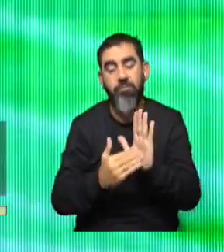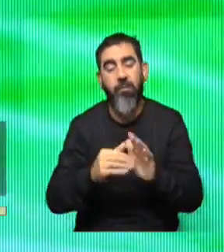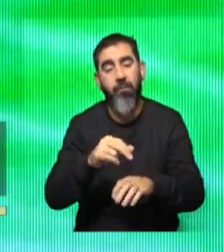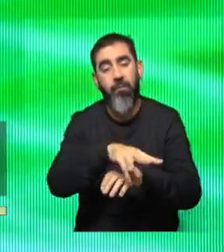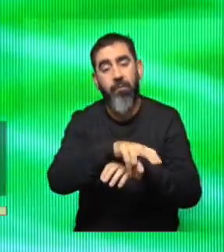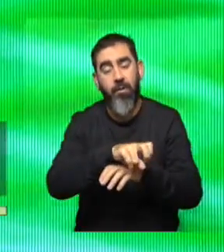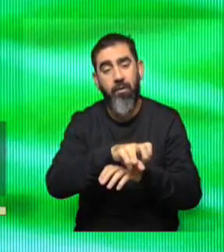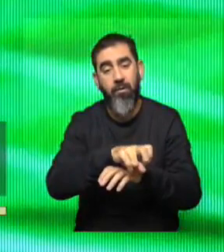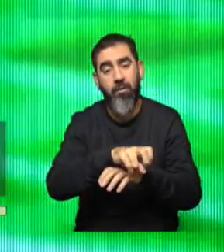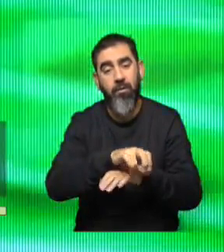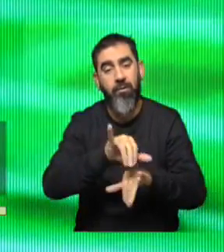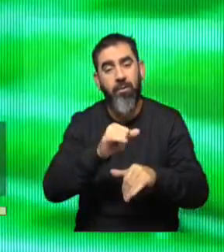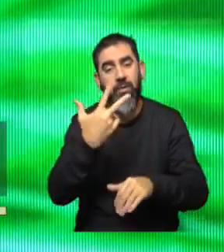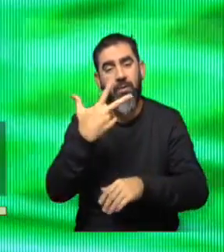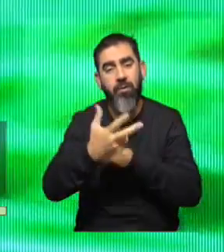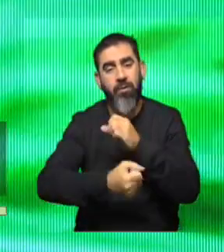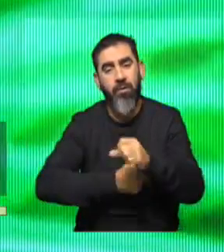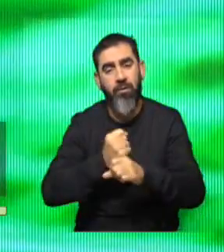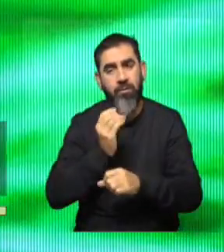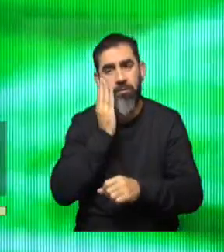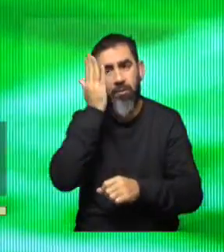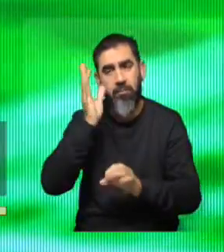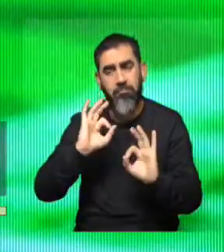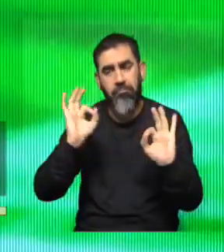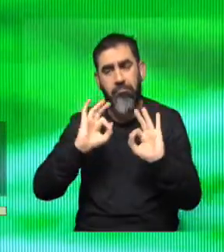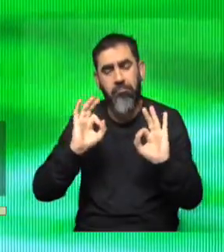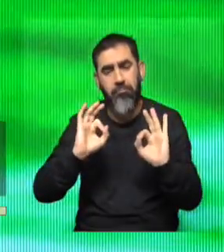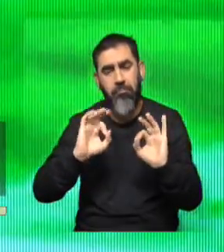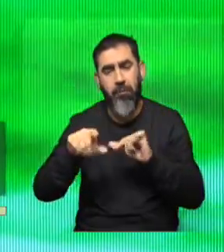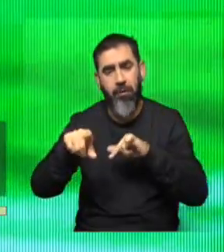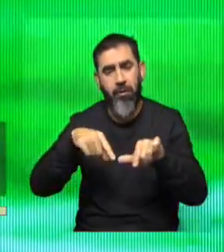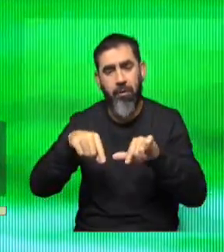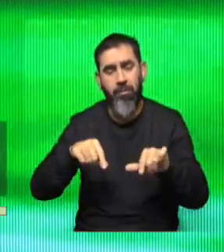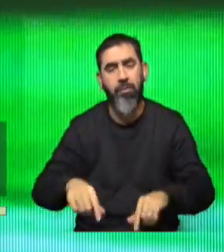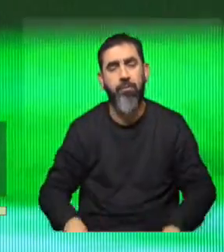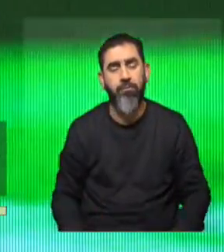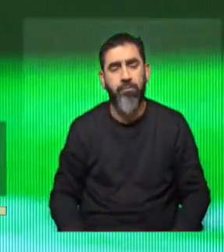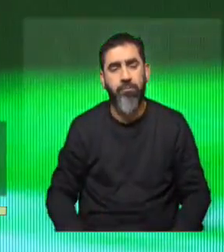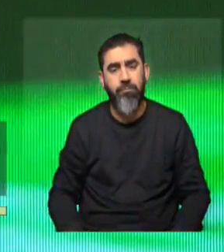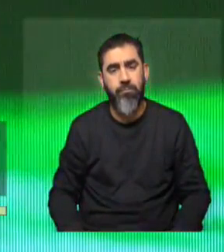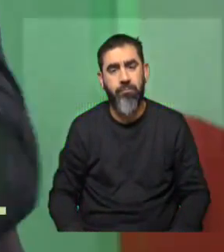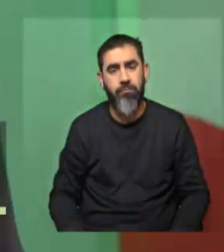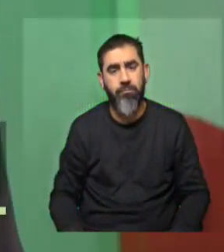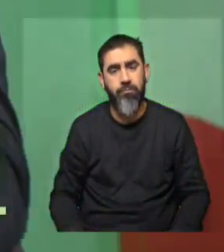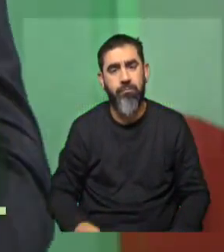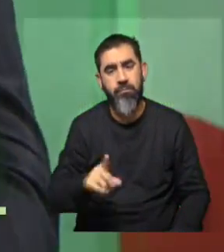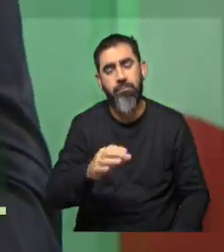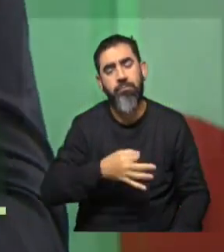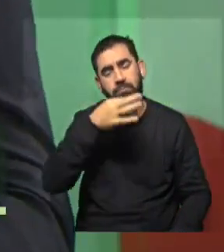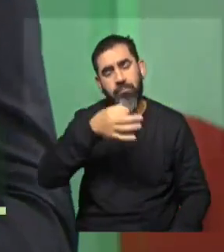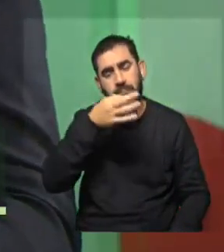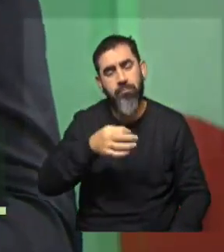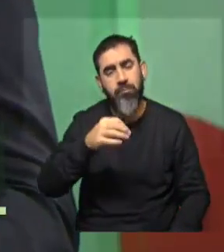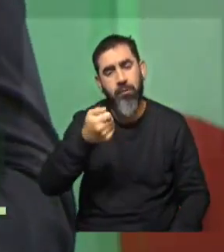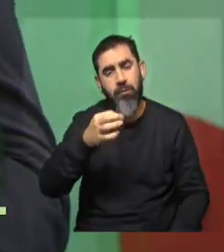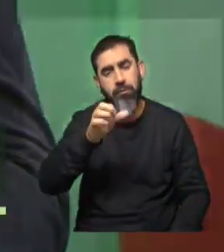y ya lleva tres años y no no se le dio ningún tipo de curso decir que no sus descargos Son de